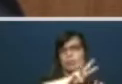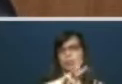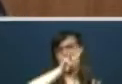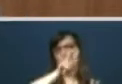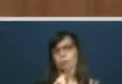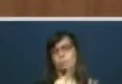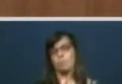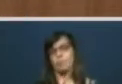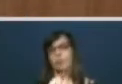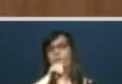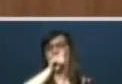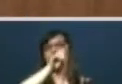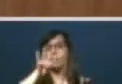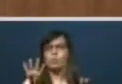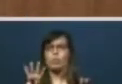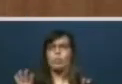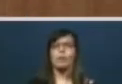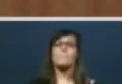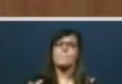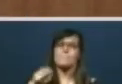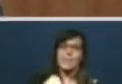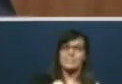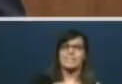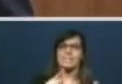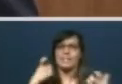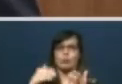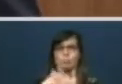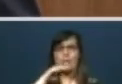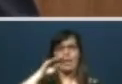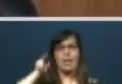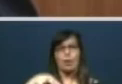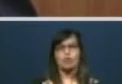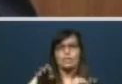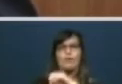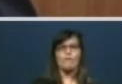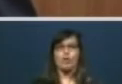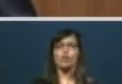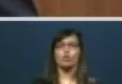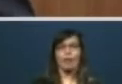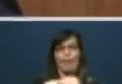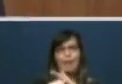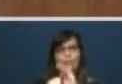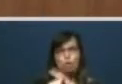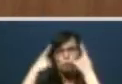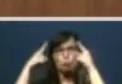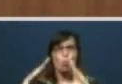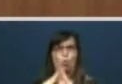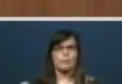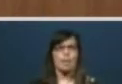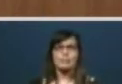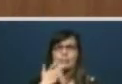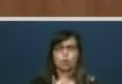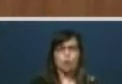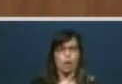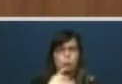se han completado con los 600.000 euros del fondo de solidaridad que gestionan las propias universidades para casos de dificultad sobrevenida